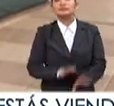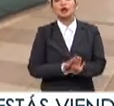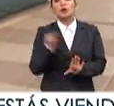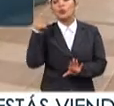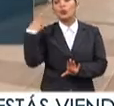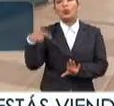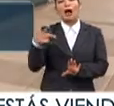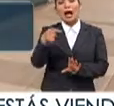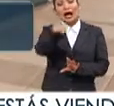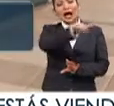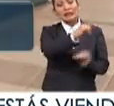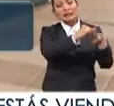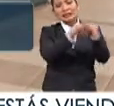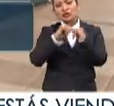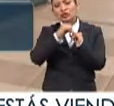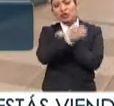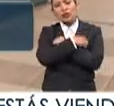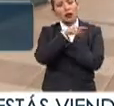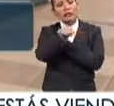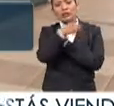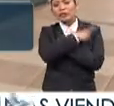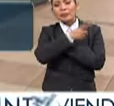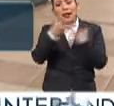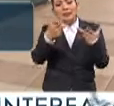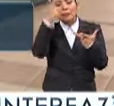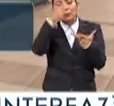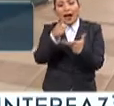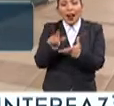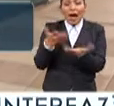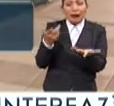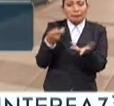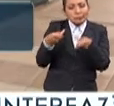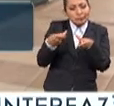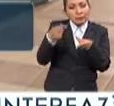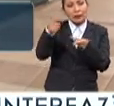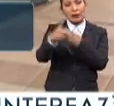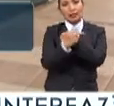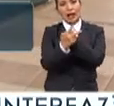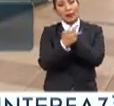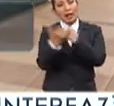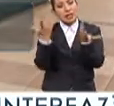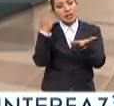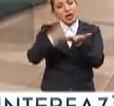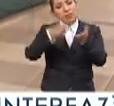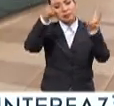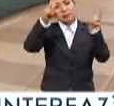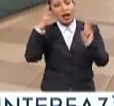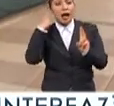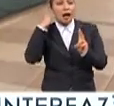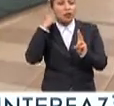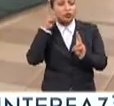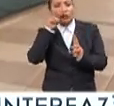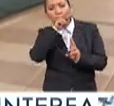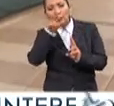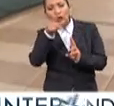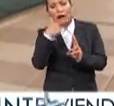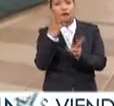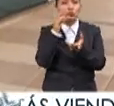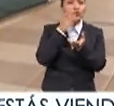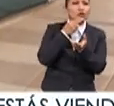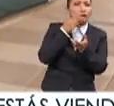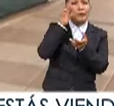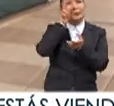el papel que deben de jugar las instituciones educativas en la creación de la televisión y de los contenidos audiovisuales que estamos consumiendo